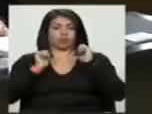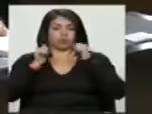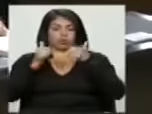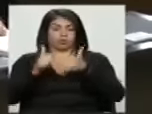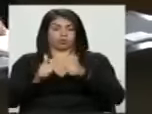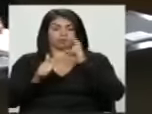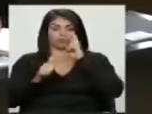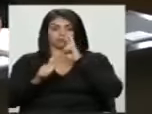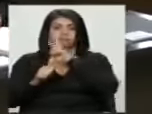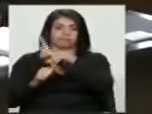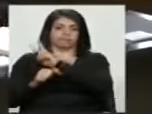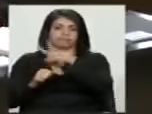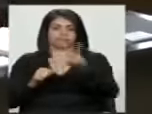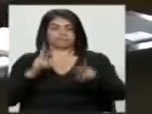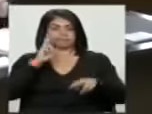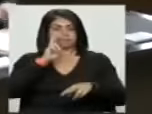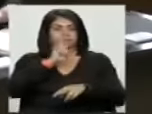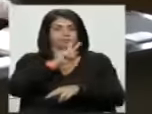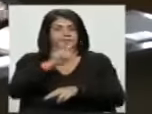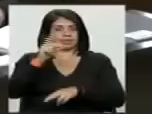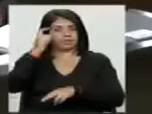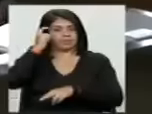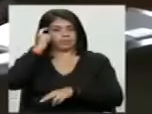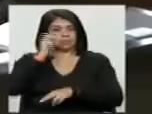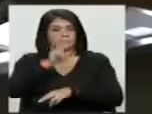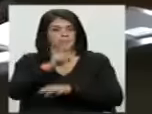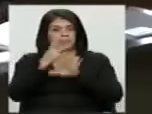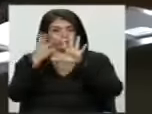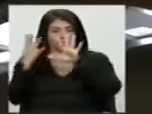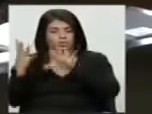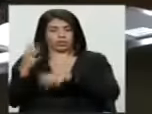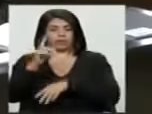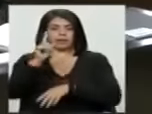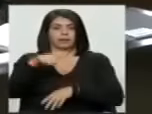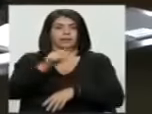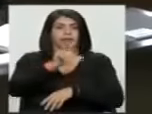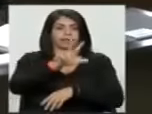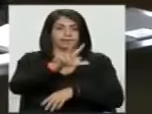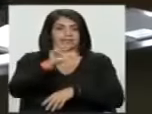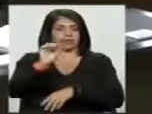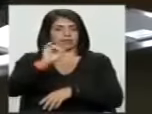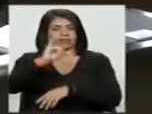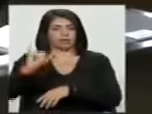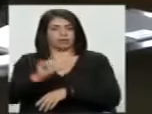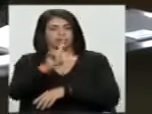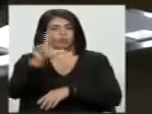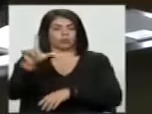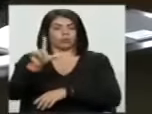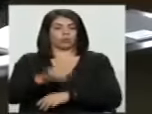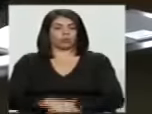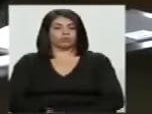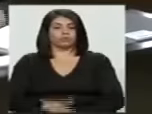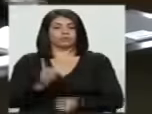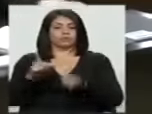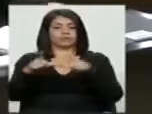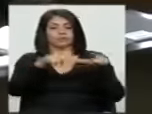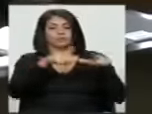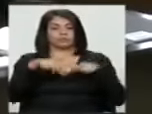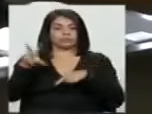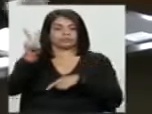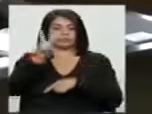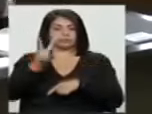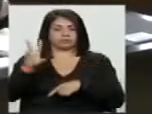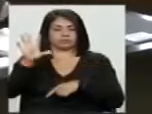a ver, y específicamente el día 29 y 30, en buena parte del territorio